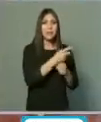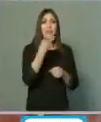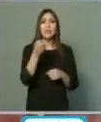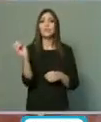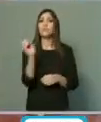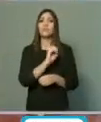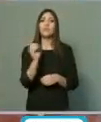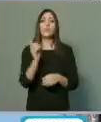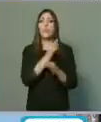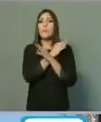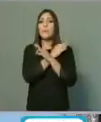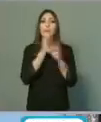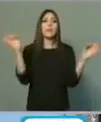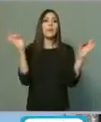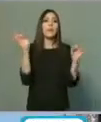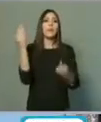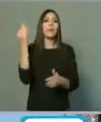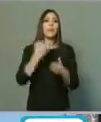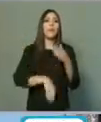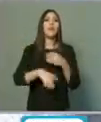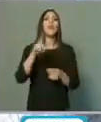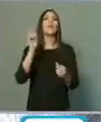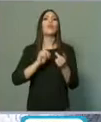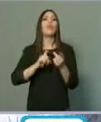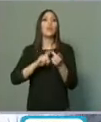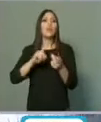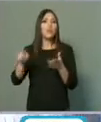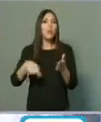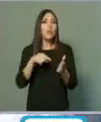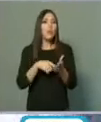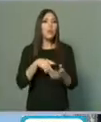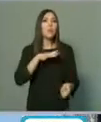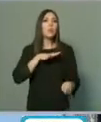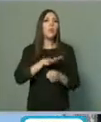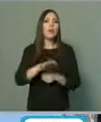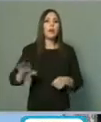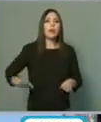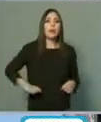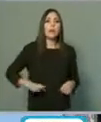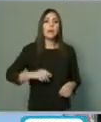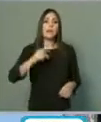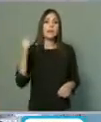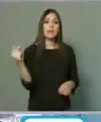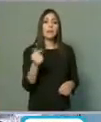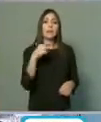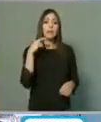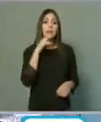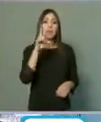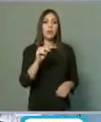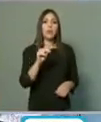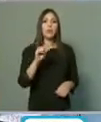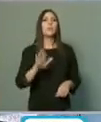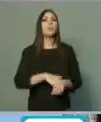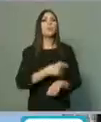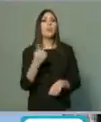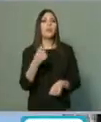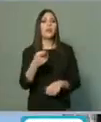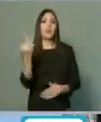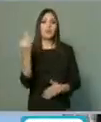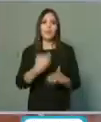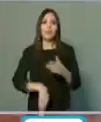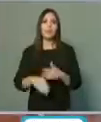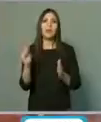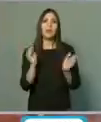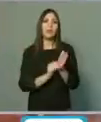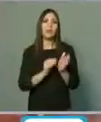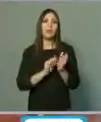publicados completamente en su ubicación y en sus características completas de inmediato, por el hecho de que hay un riesgo ahí, ¿no? Hay